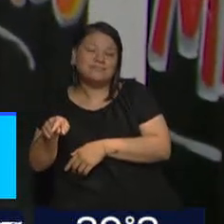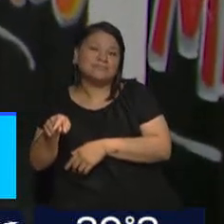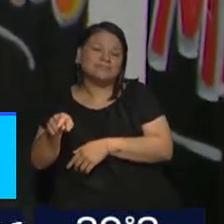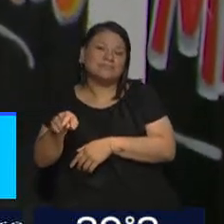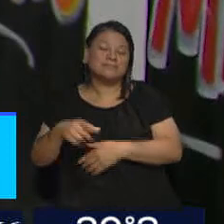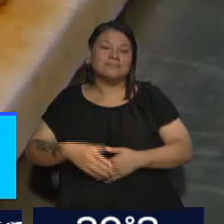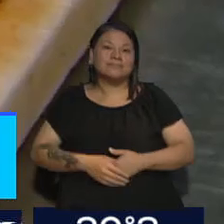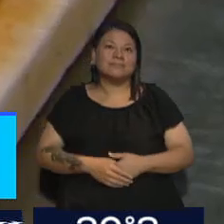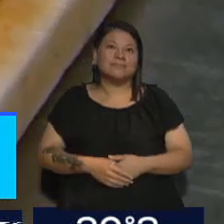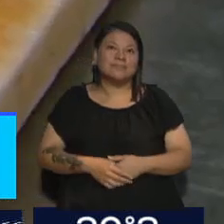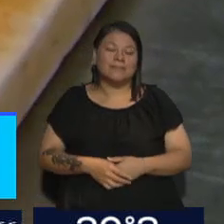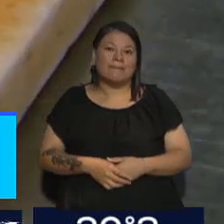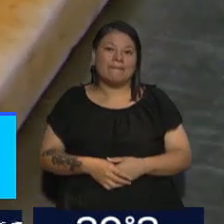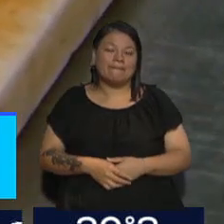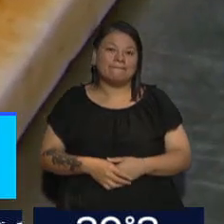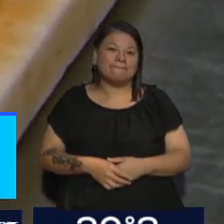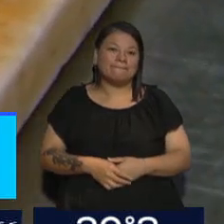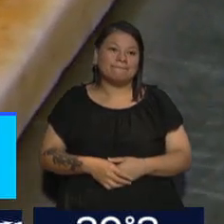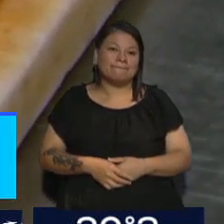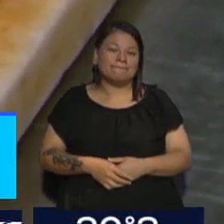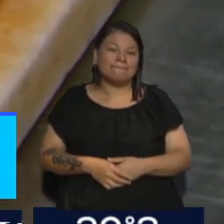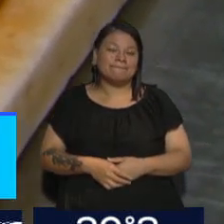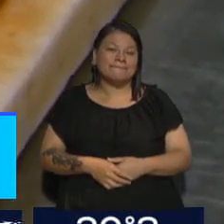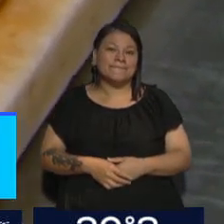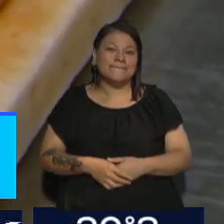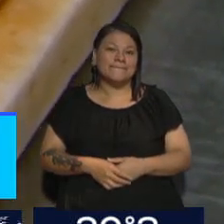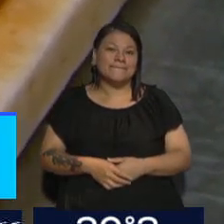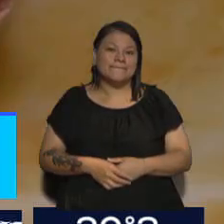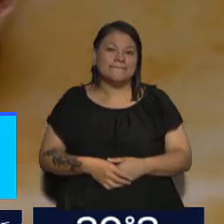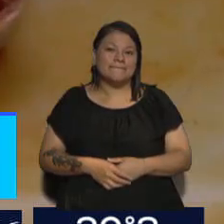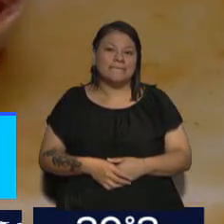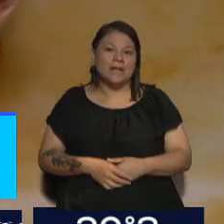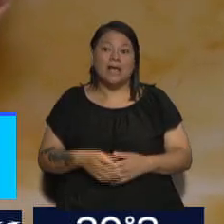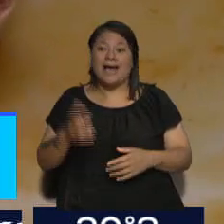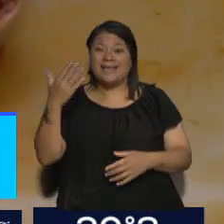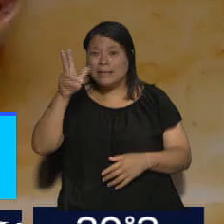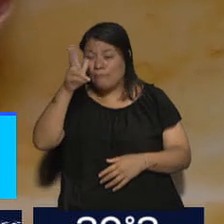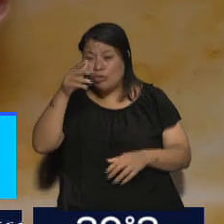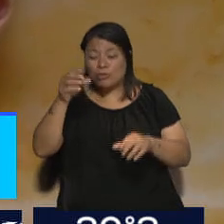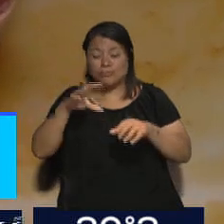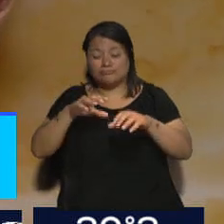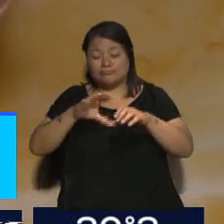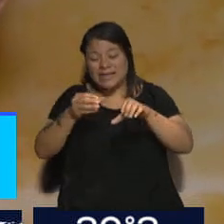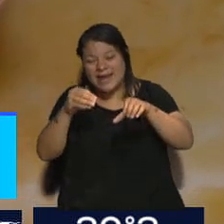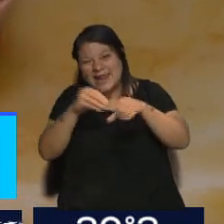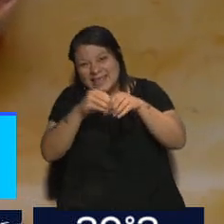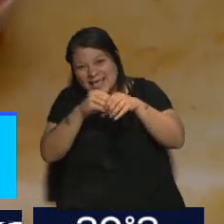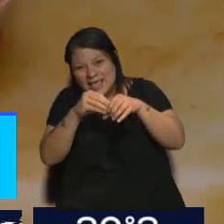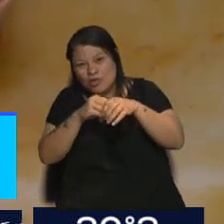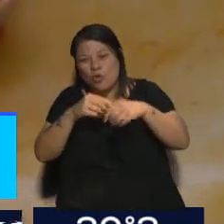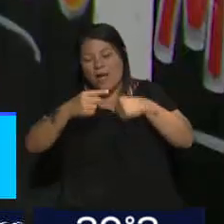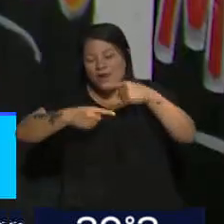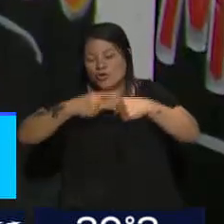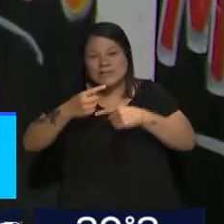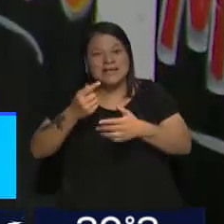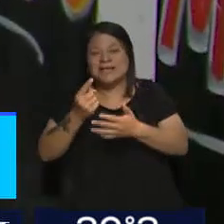agregado, era imposible cumplir con todos los pedidos de pollo relleno, arrollado. Hoy día no,